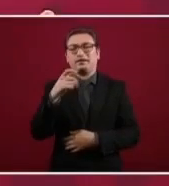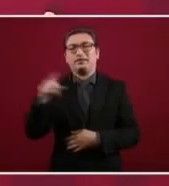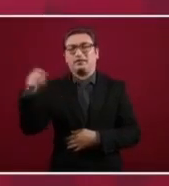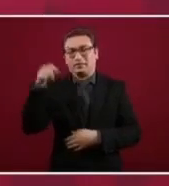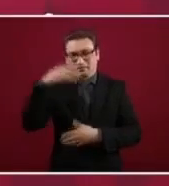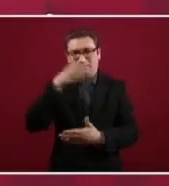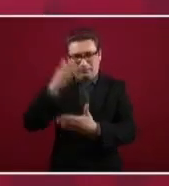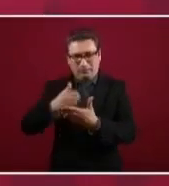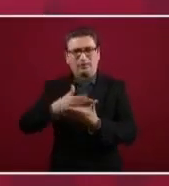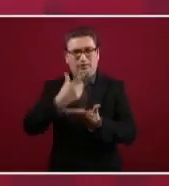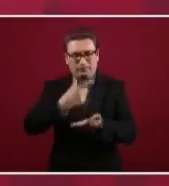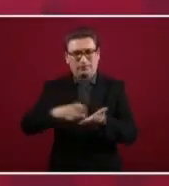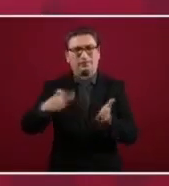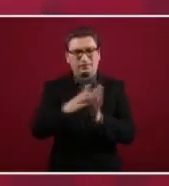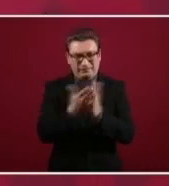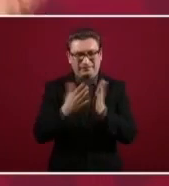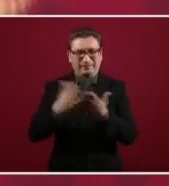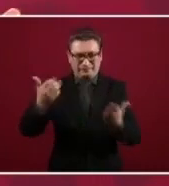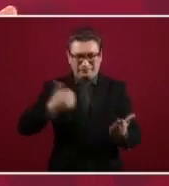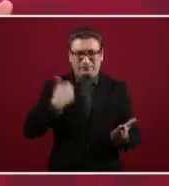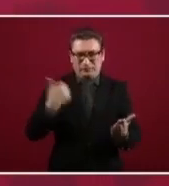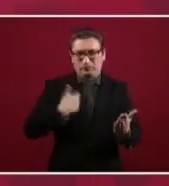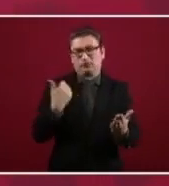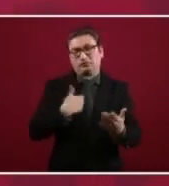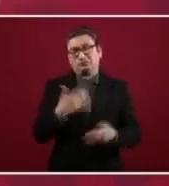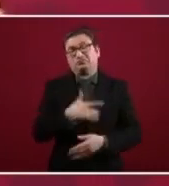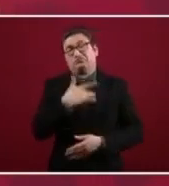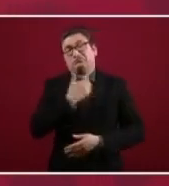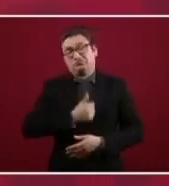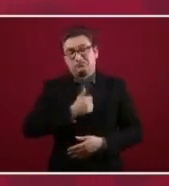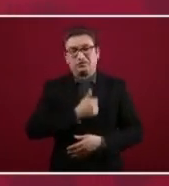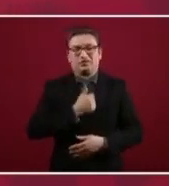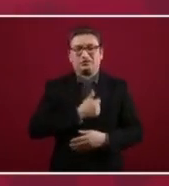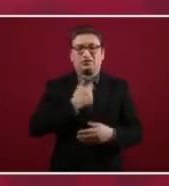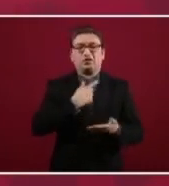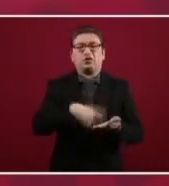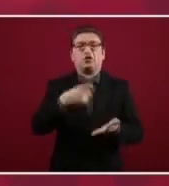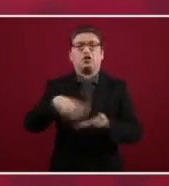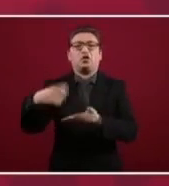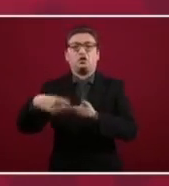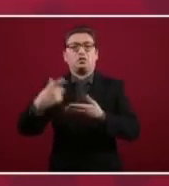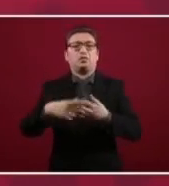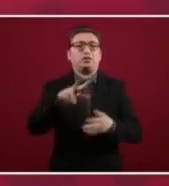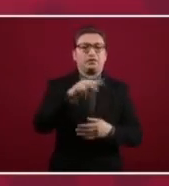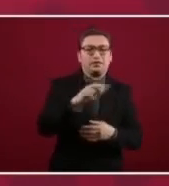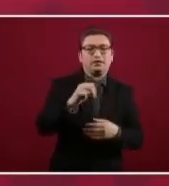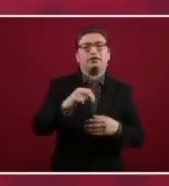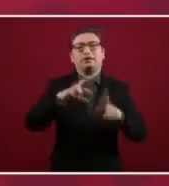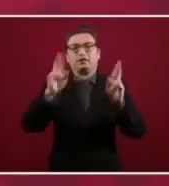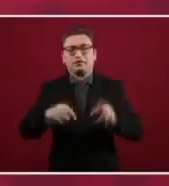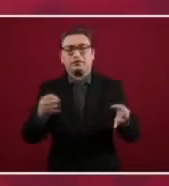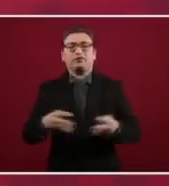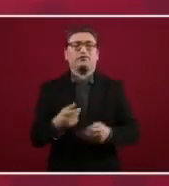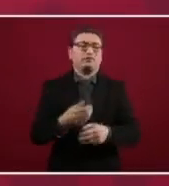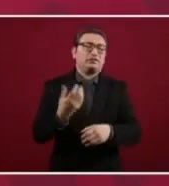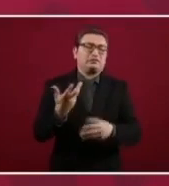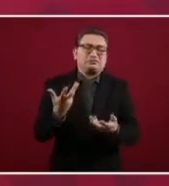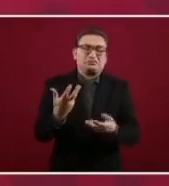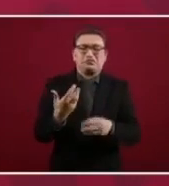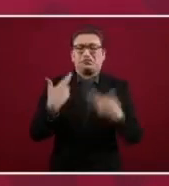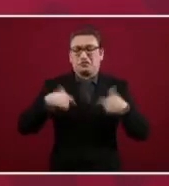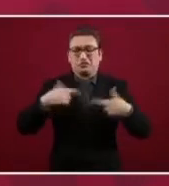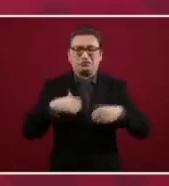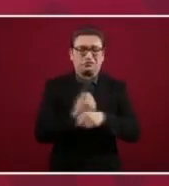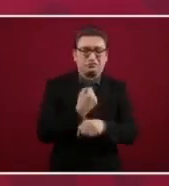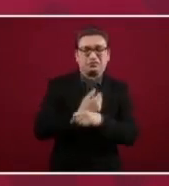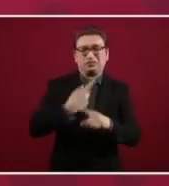que también es muy importante aprovechar lamentablemente lo que más compra son pantallas refleja pato ropa pero ojalá este año